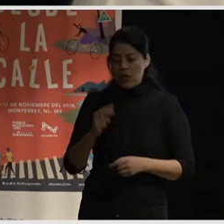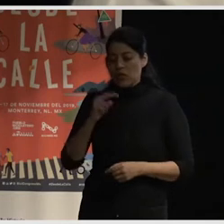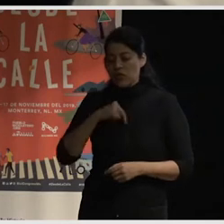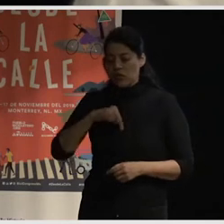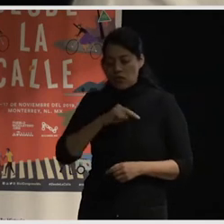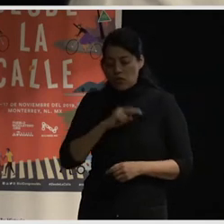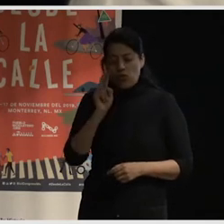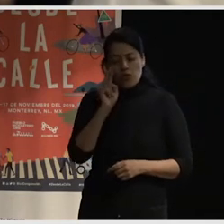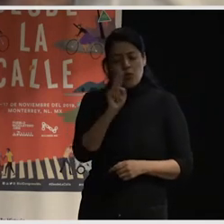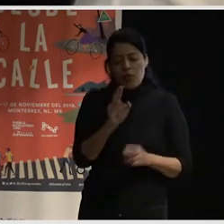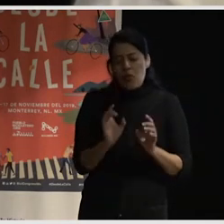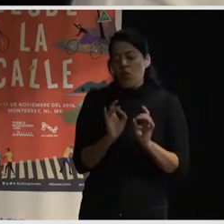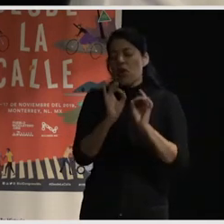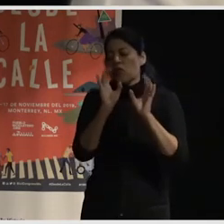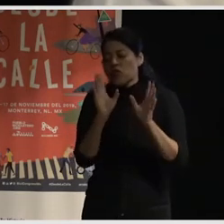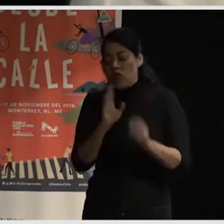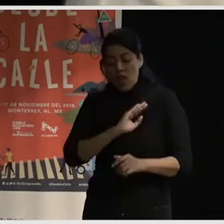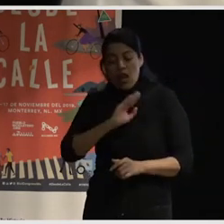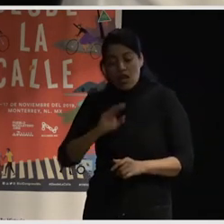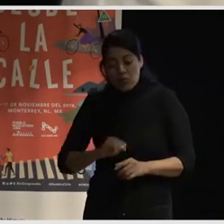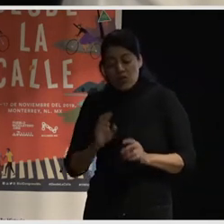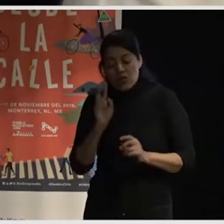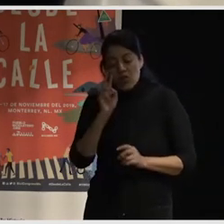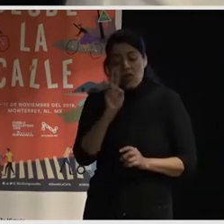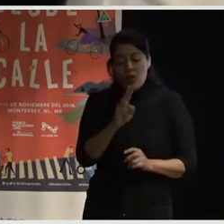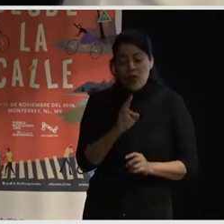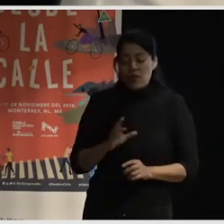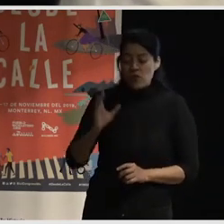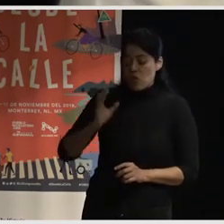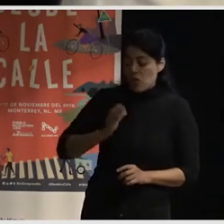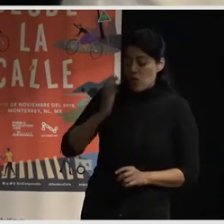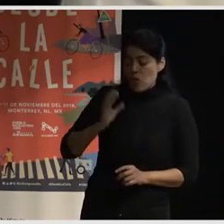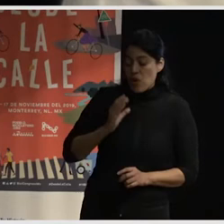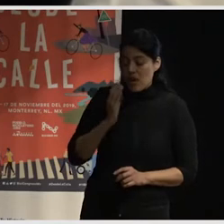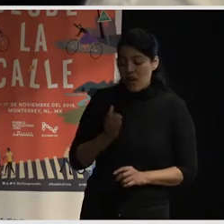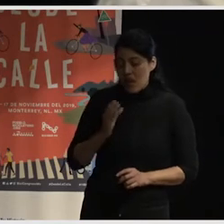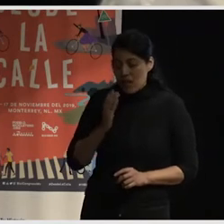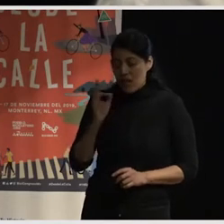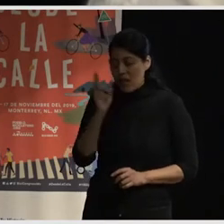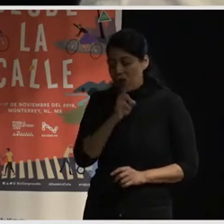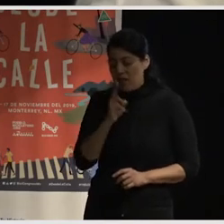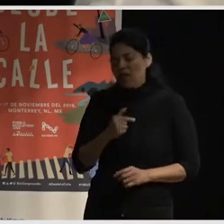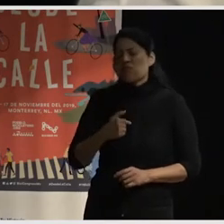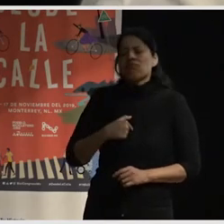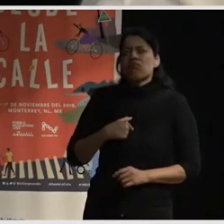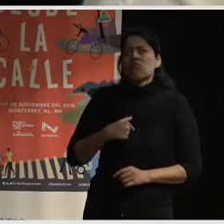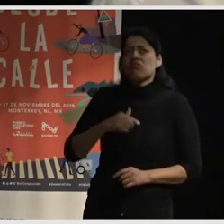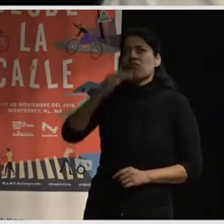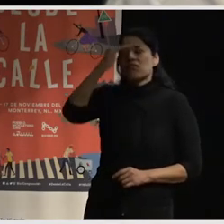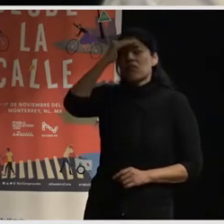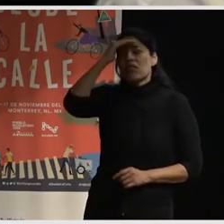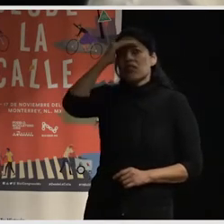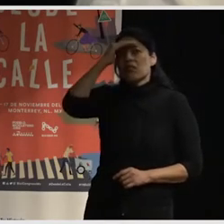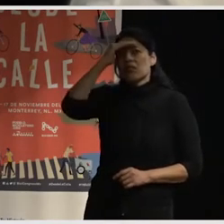a lo que está sucediendo a los análisis a las muertes que hay por calidad del aire pues bueno nos quedamos pensando y ese es una